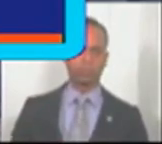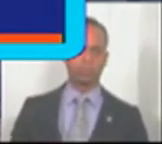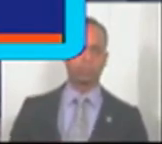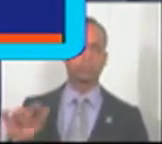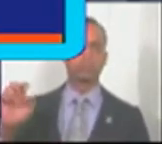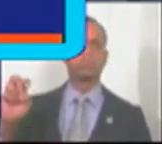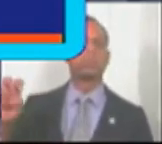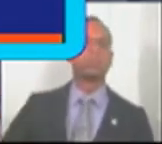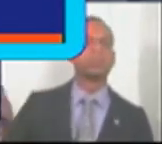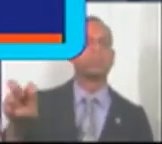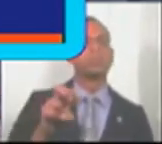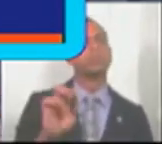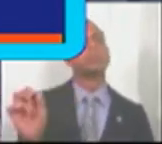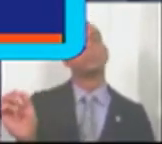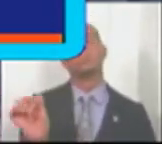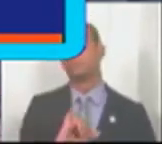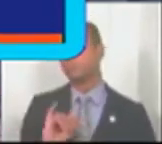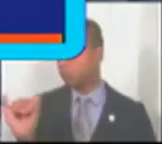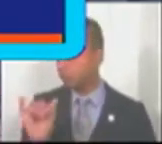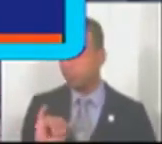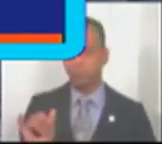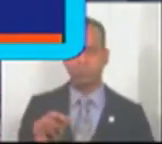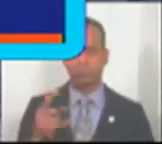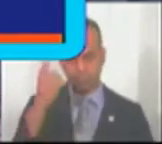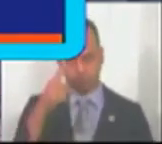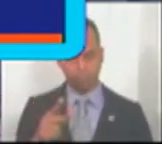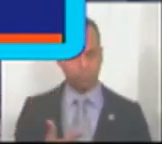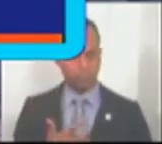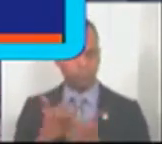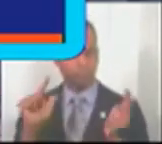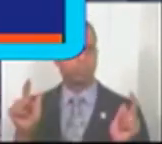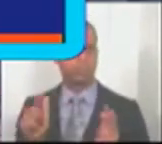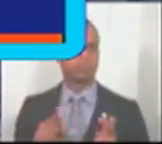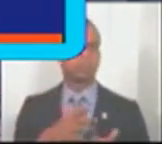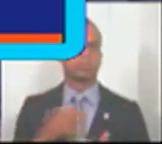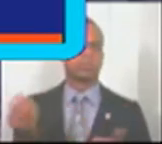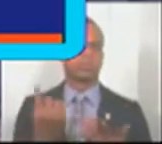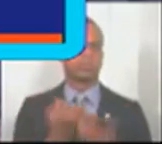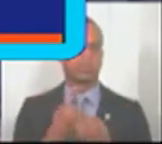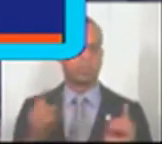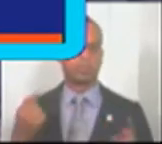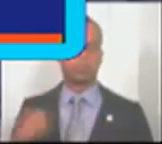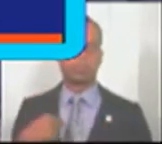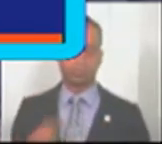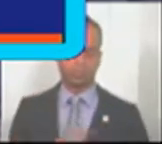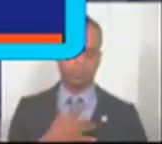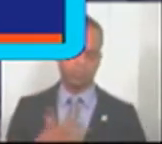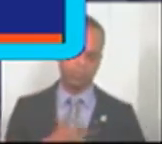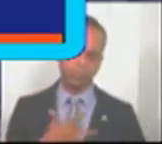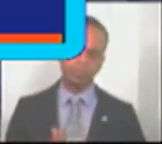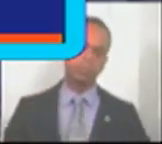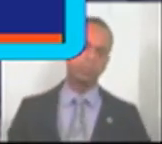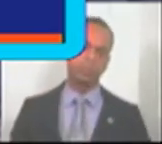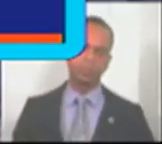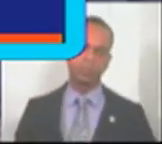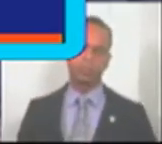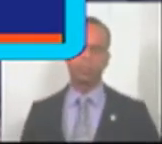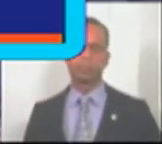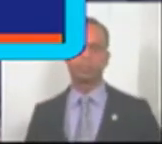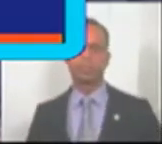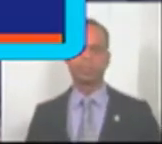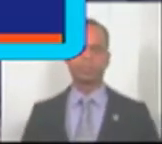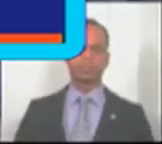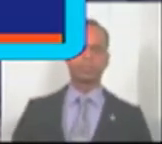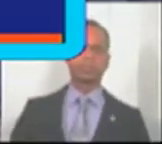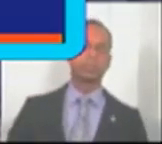viajara la misma aventura hacia la libertad y la democracia que yo estaba sintiendo, participar en la